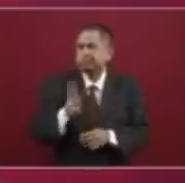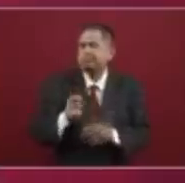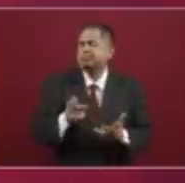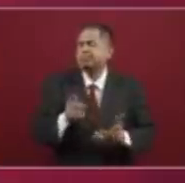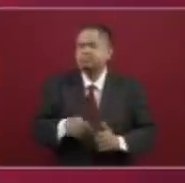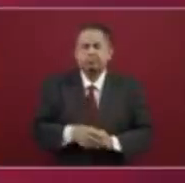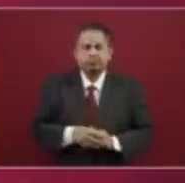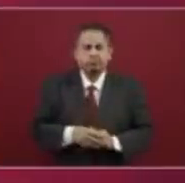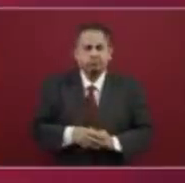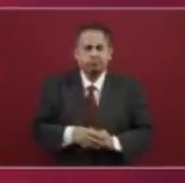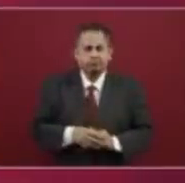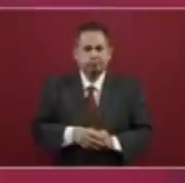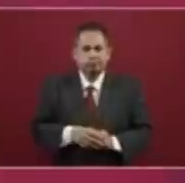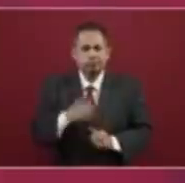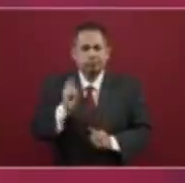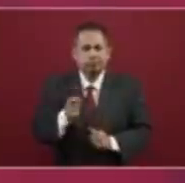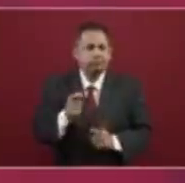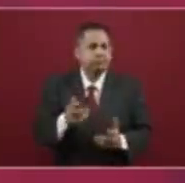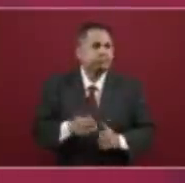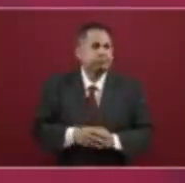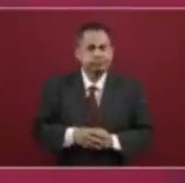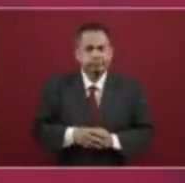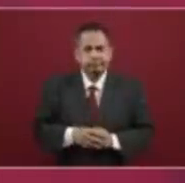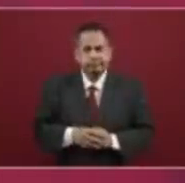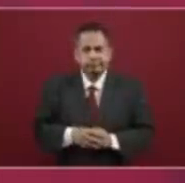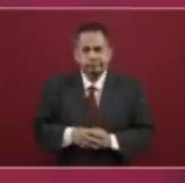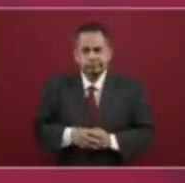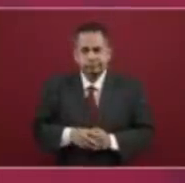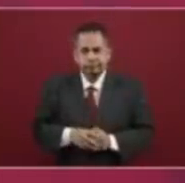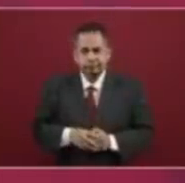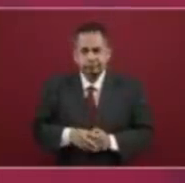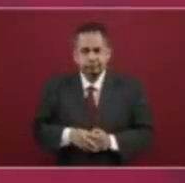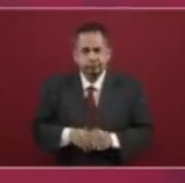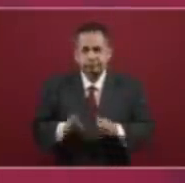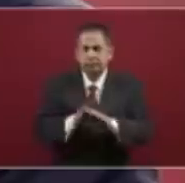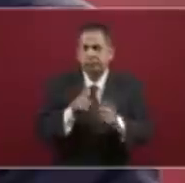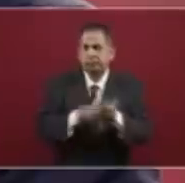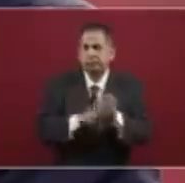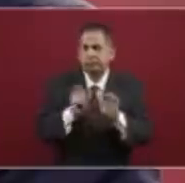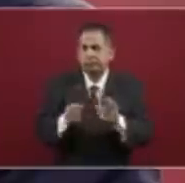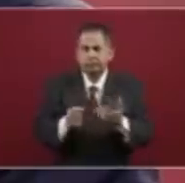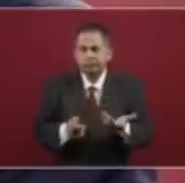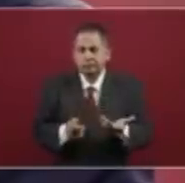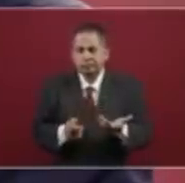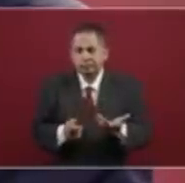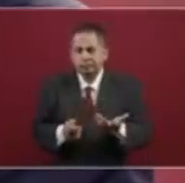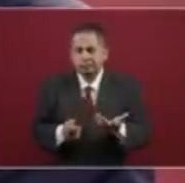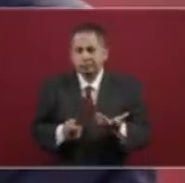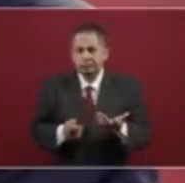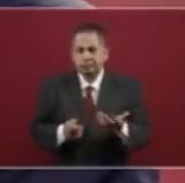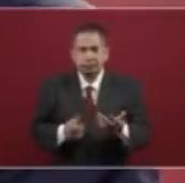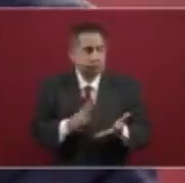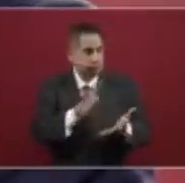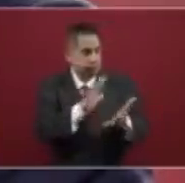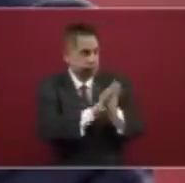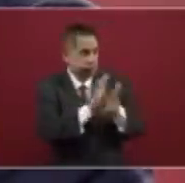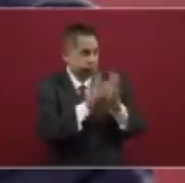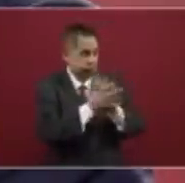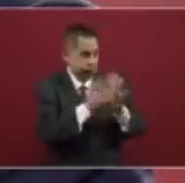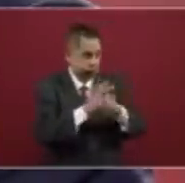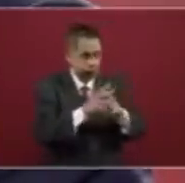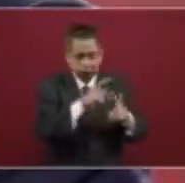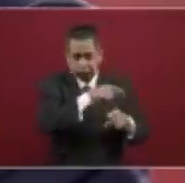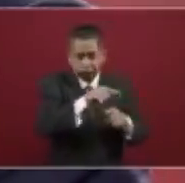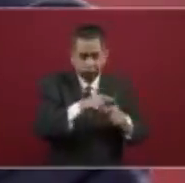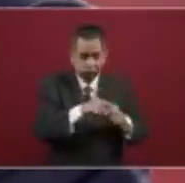todo lo que se le confisque a la delincuencia organizada